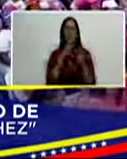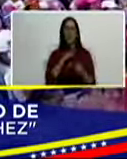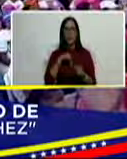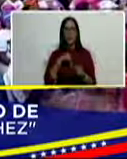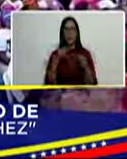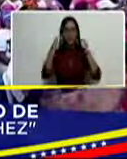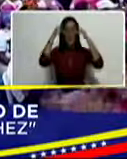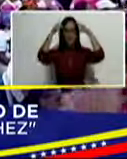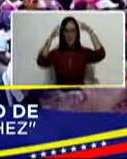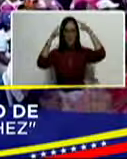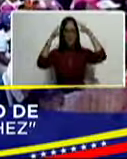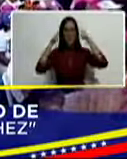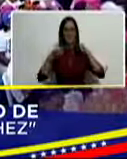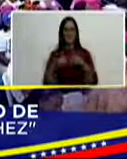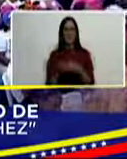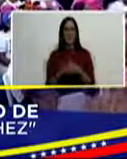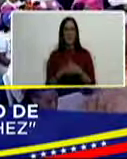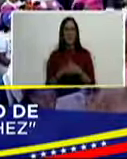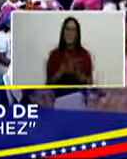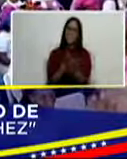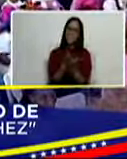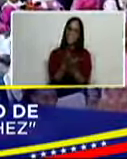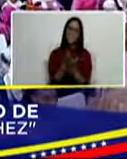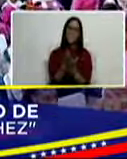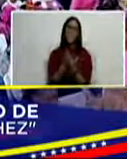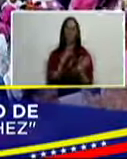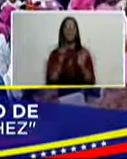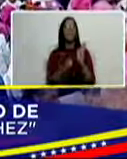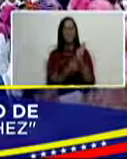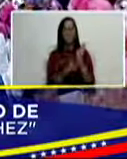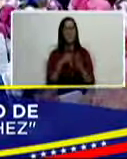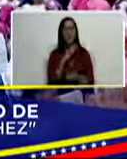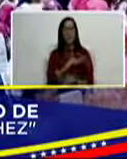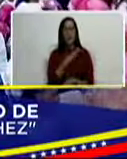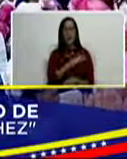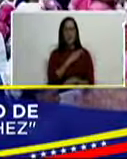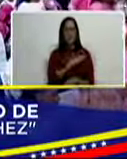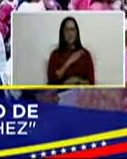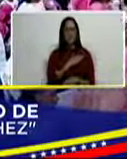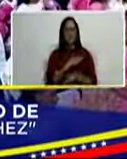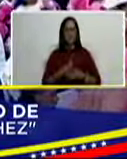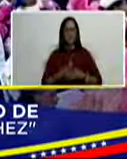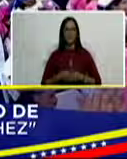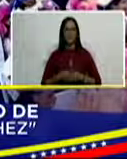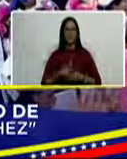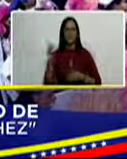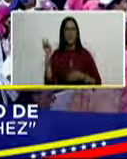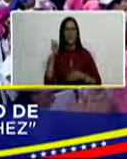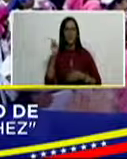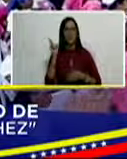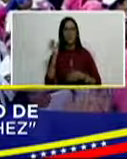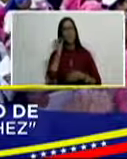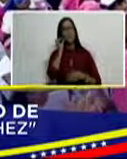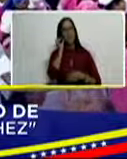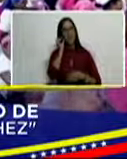comandante Chávez, me resteo plenamente con la gran misión Venezuela